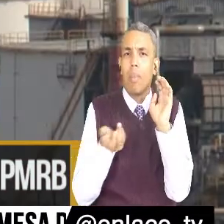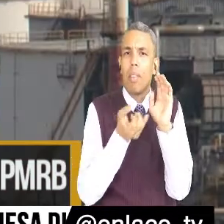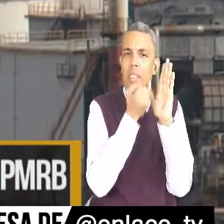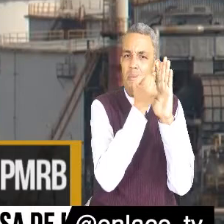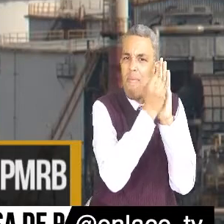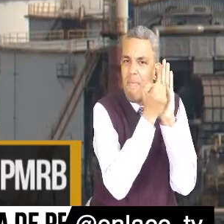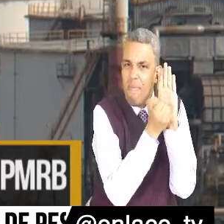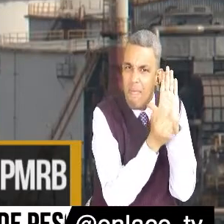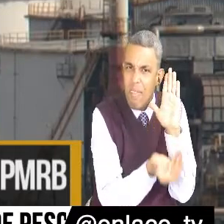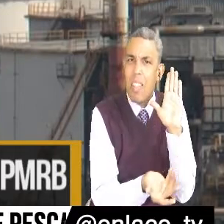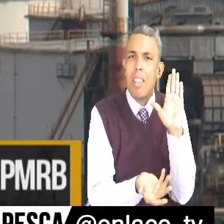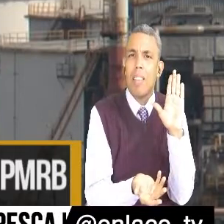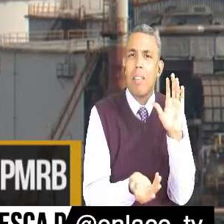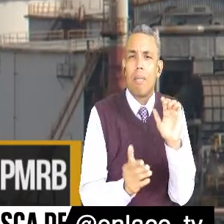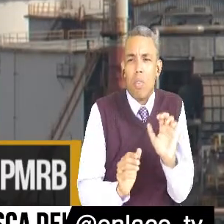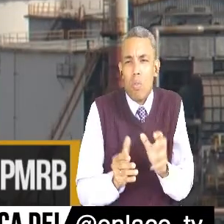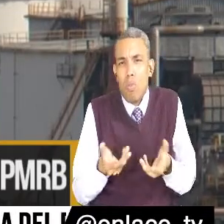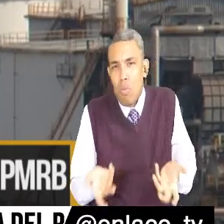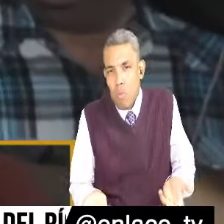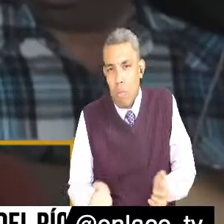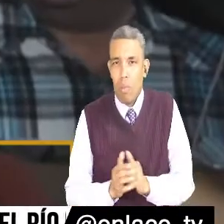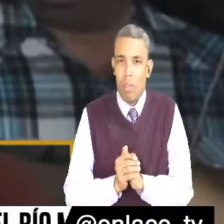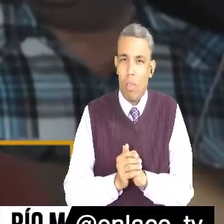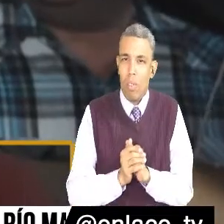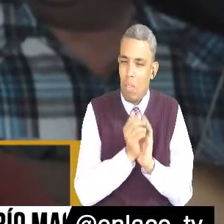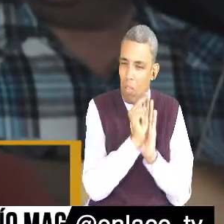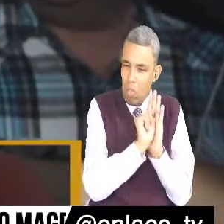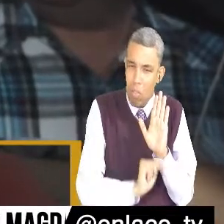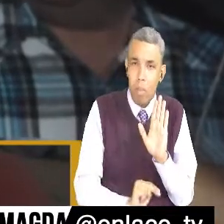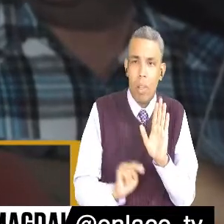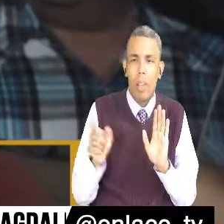para lograr que el gobierno nacional y Ecopetrol